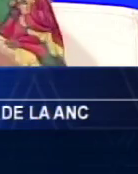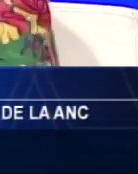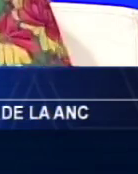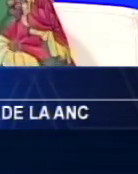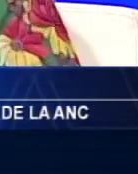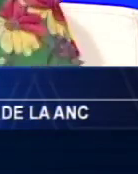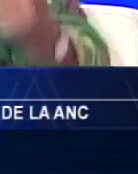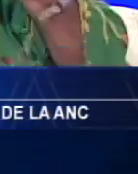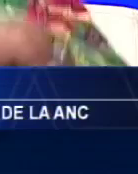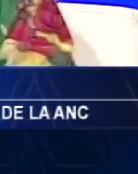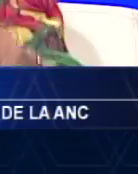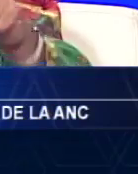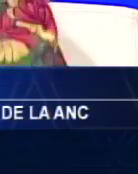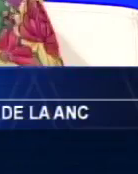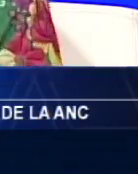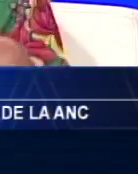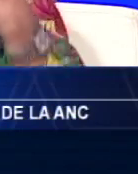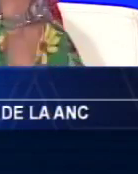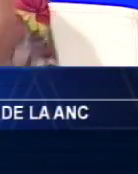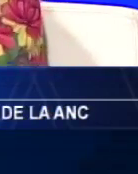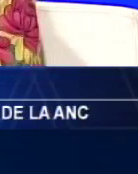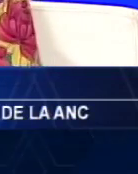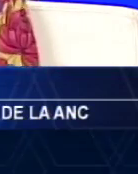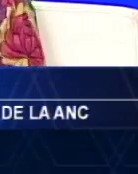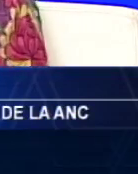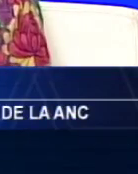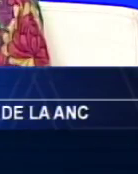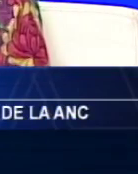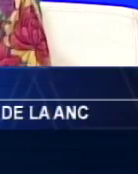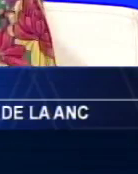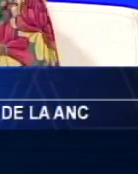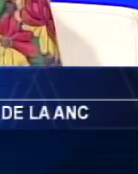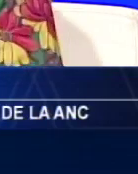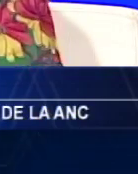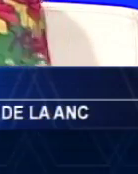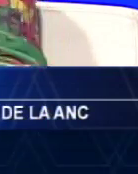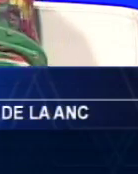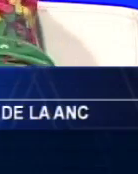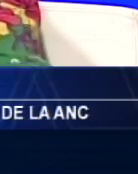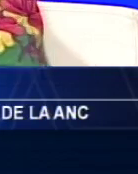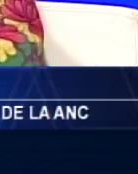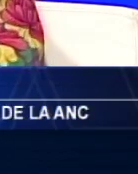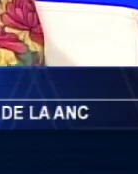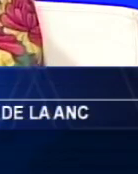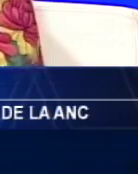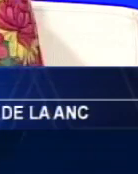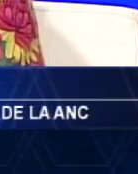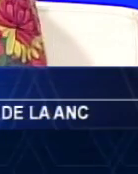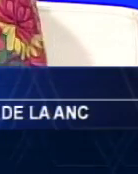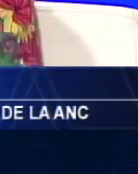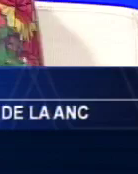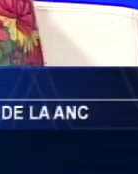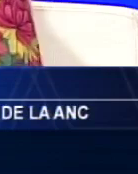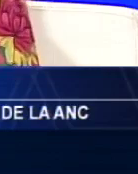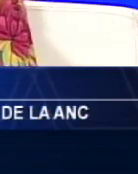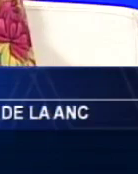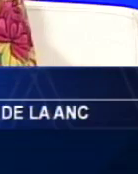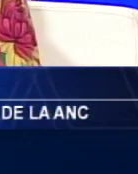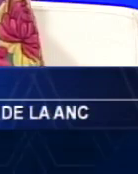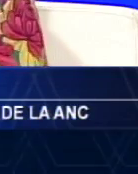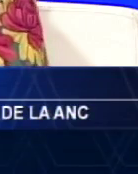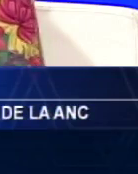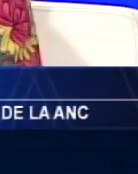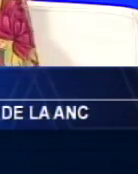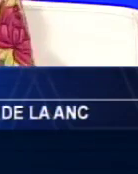los candidatos que emanaron del propio frente opositor. Entonces, ¿qué le puede hablar a quienes son sus